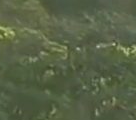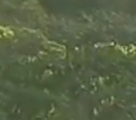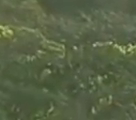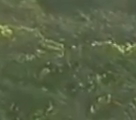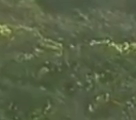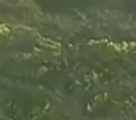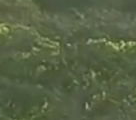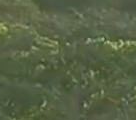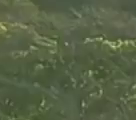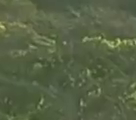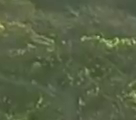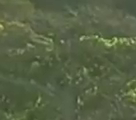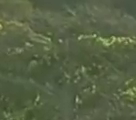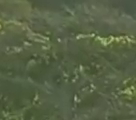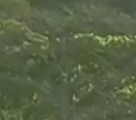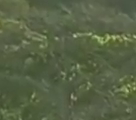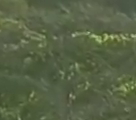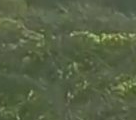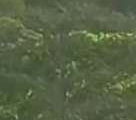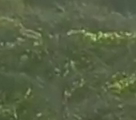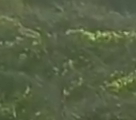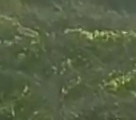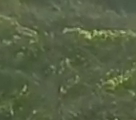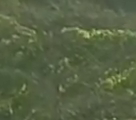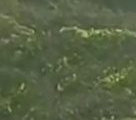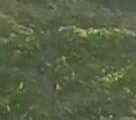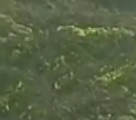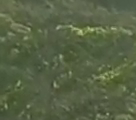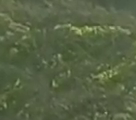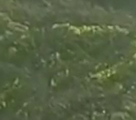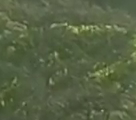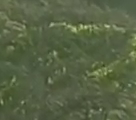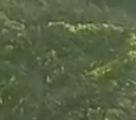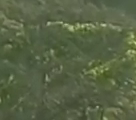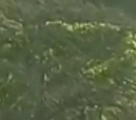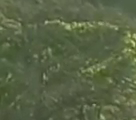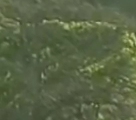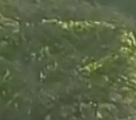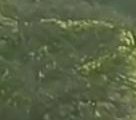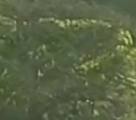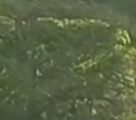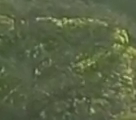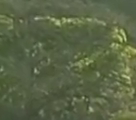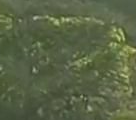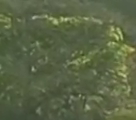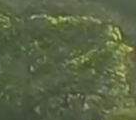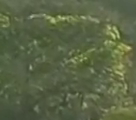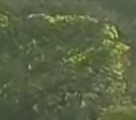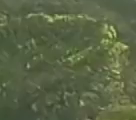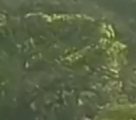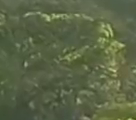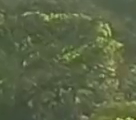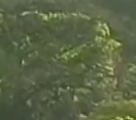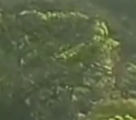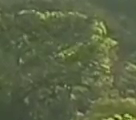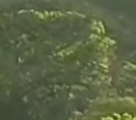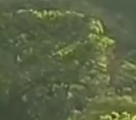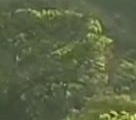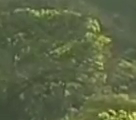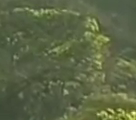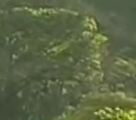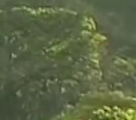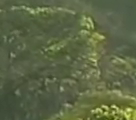con motivo de celebrarse el Día Internacional de la Mujer. Hoy se le va a rendir homenaje a estas